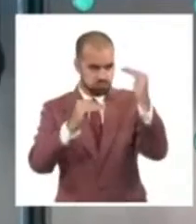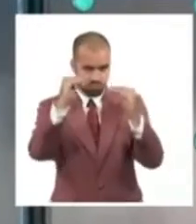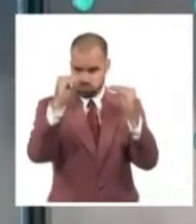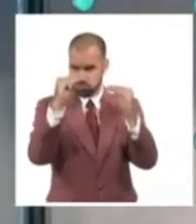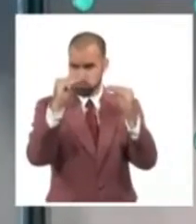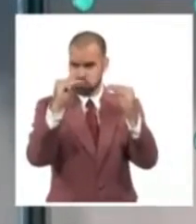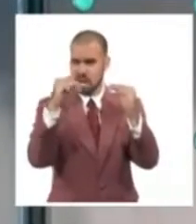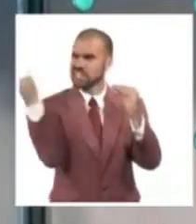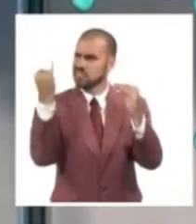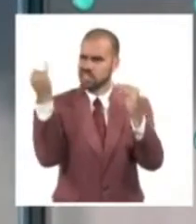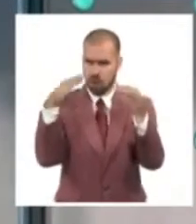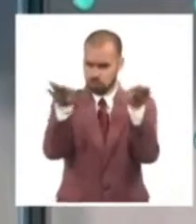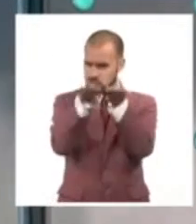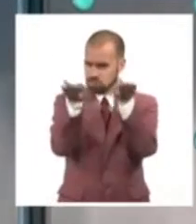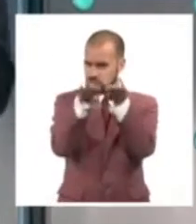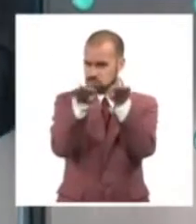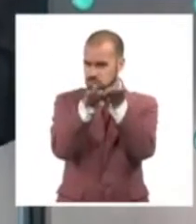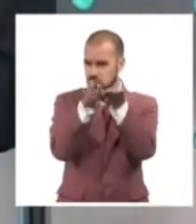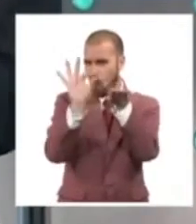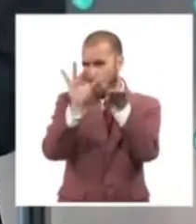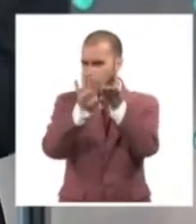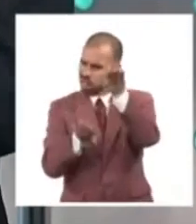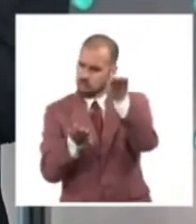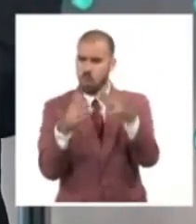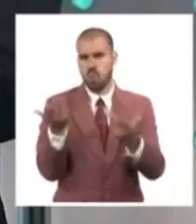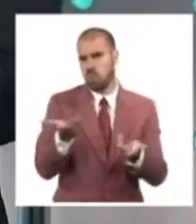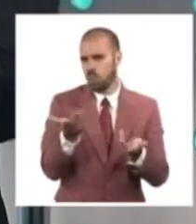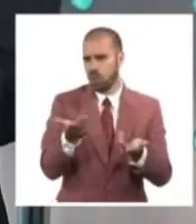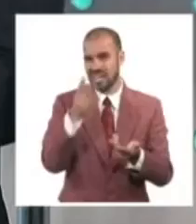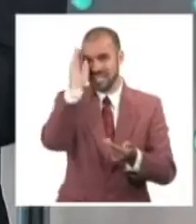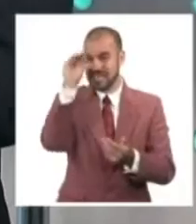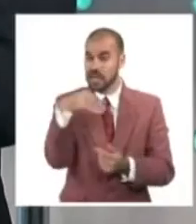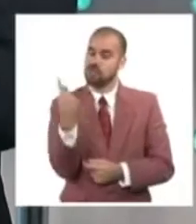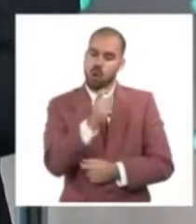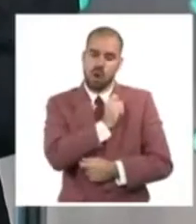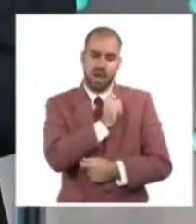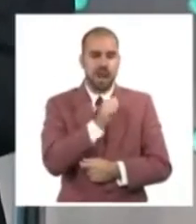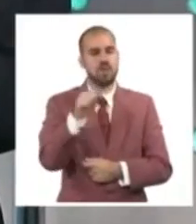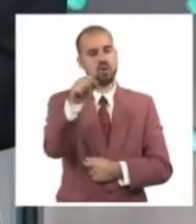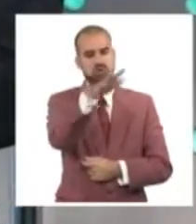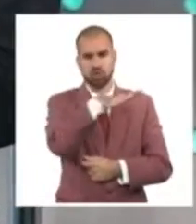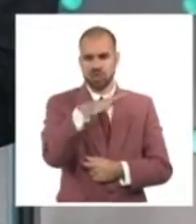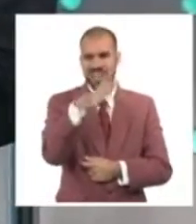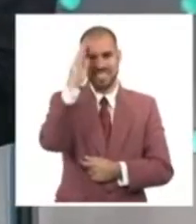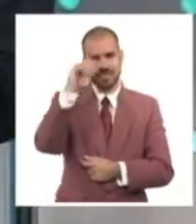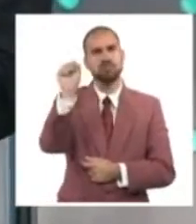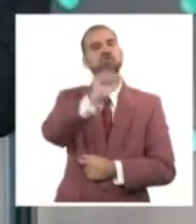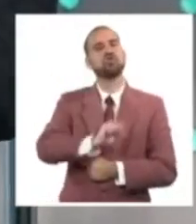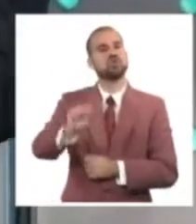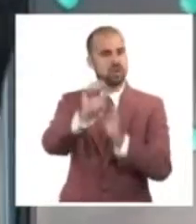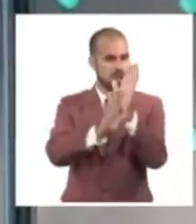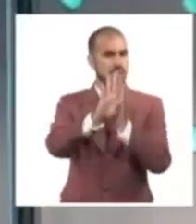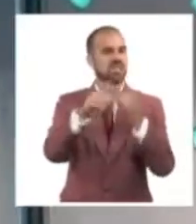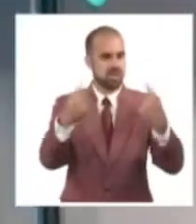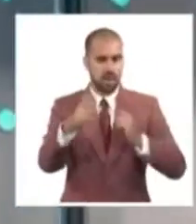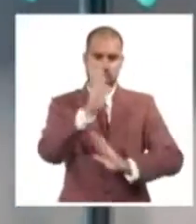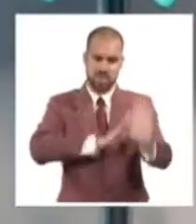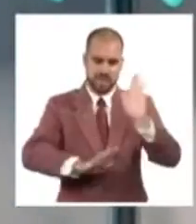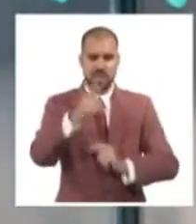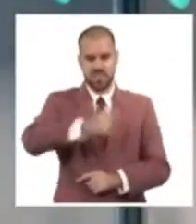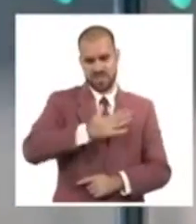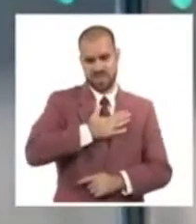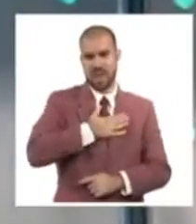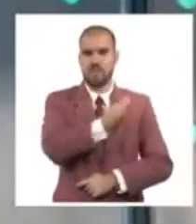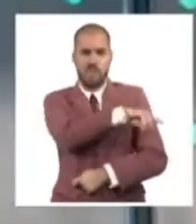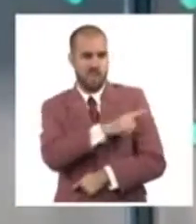internacionales, acordes, digamos, al tipo de sociedad que queremos, al Estado socialista de derecho y de justicia social, y que podemos ser